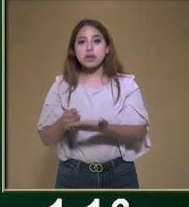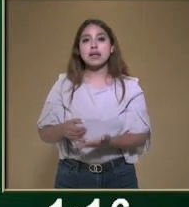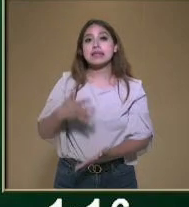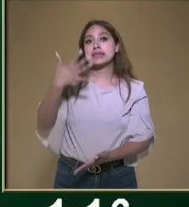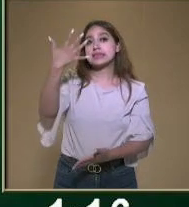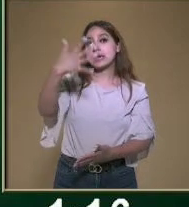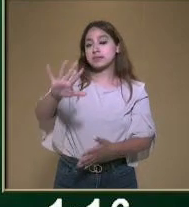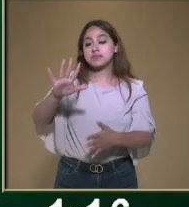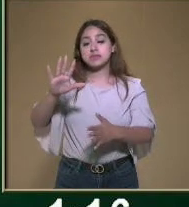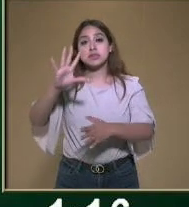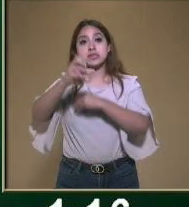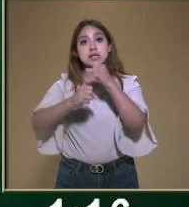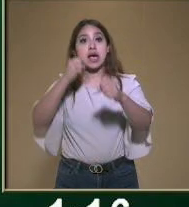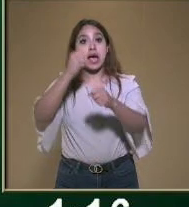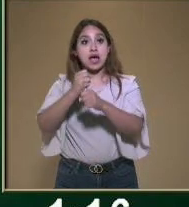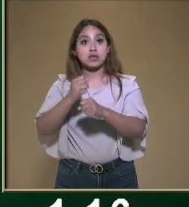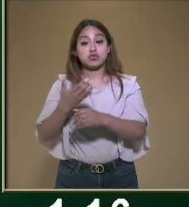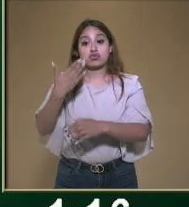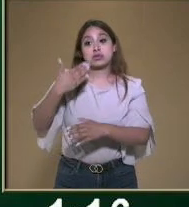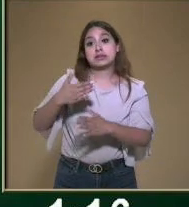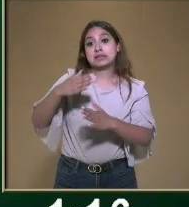pues continuó con